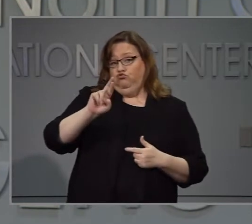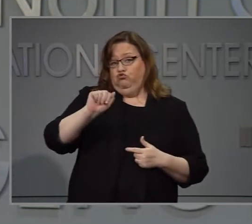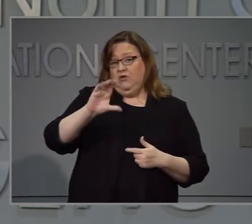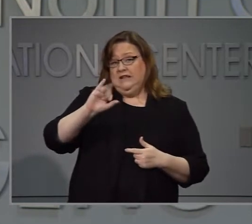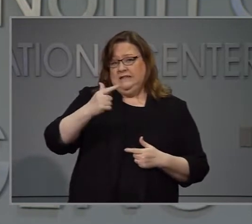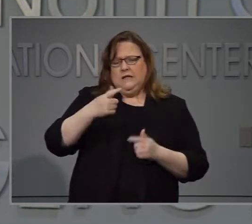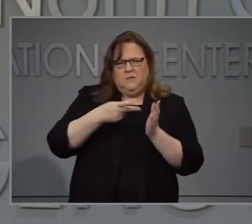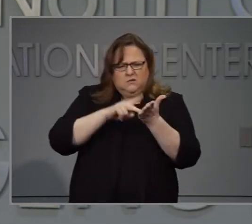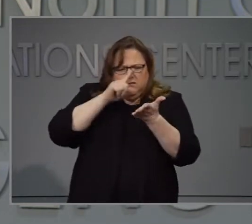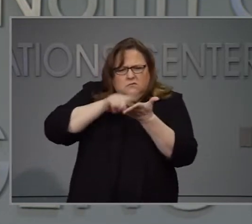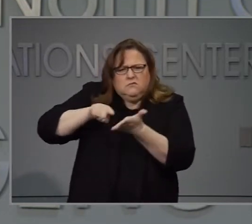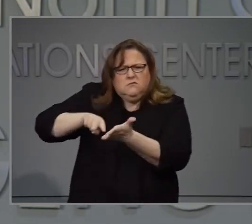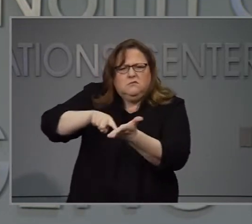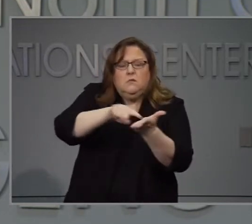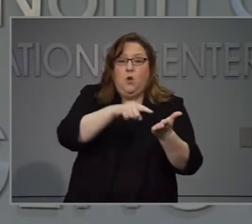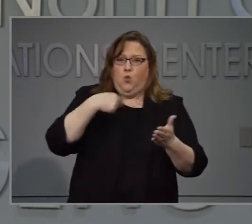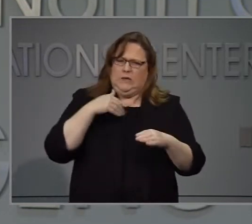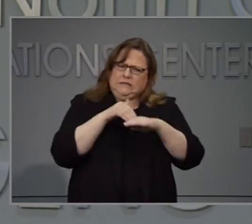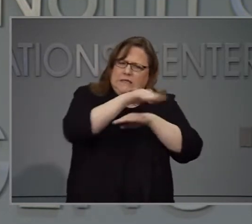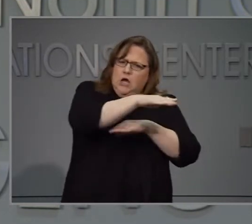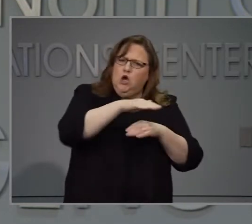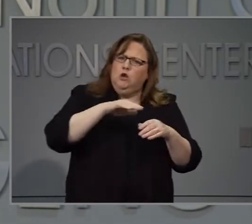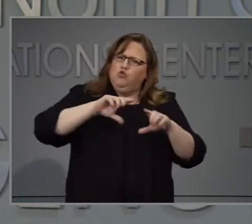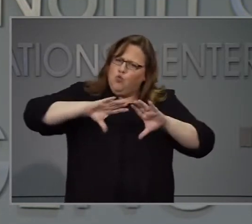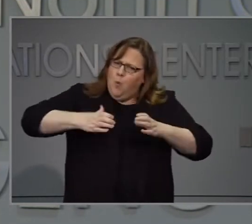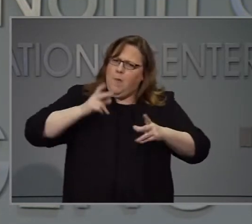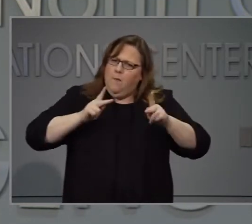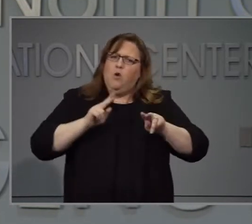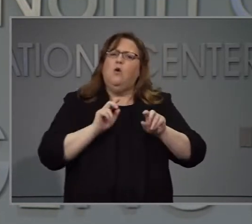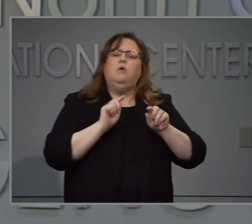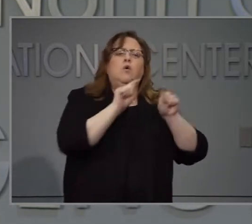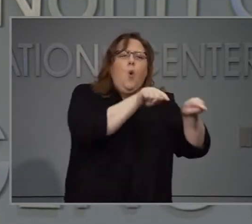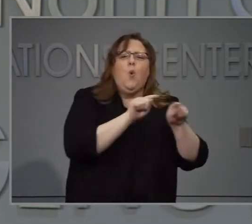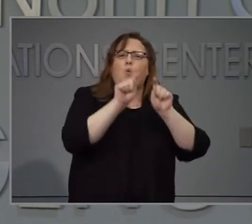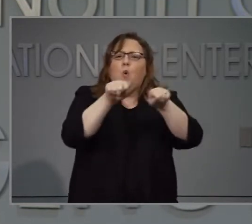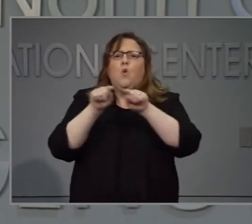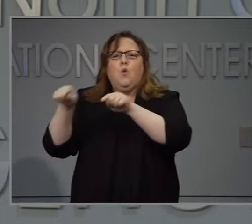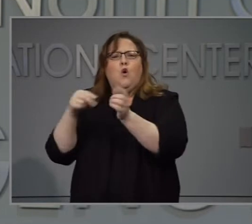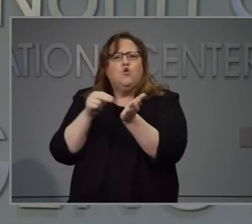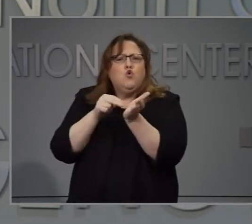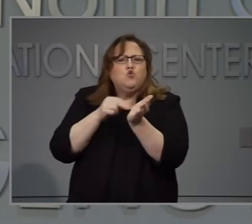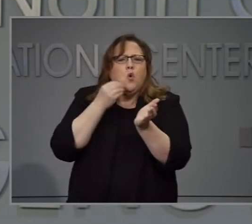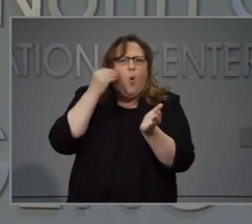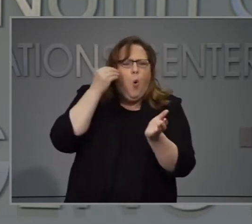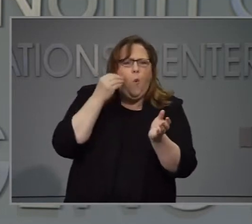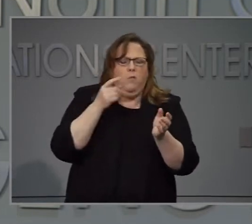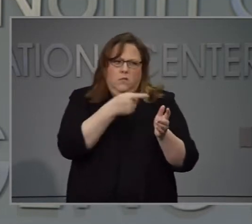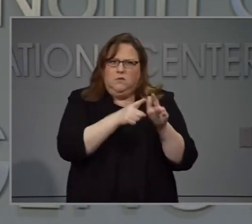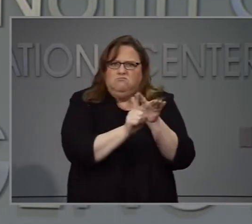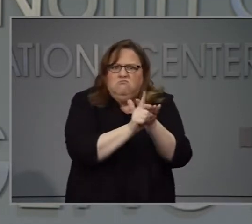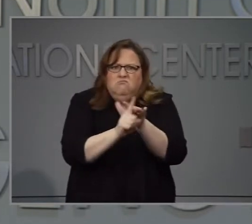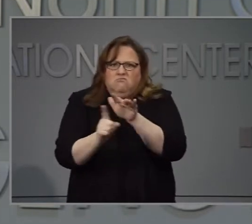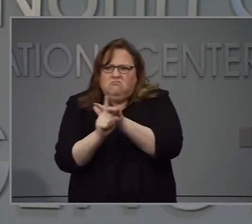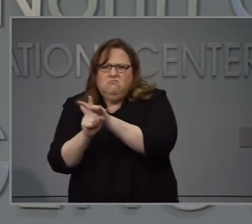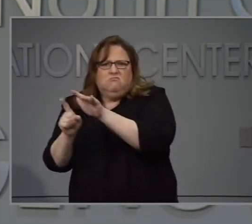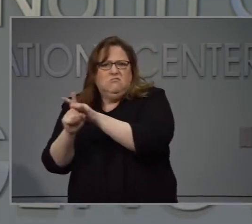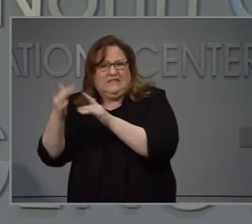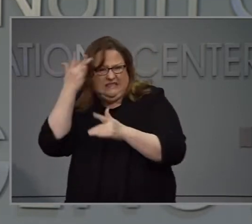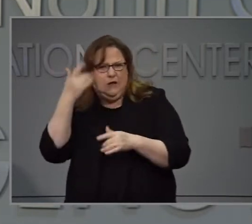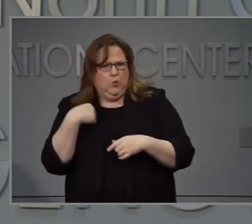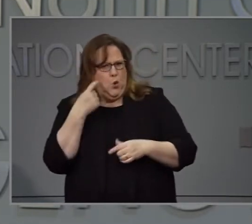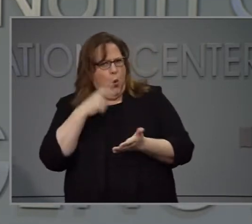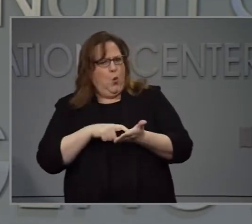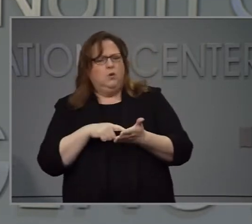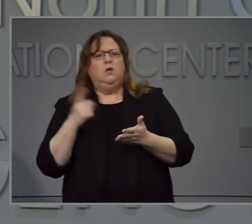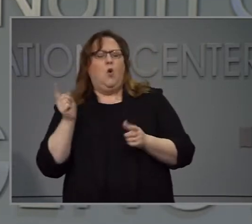grupos a esos puntos puntos de enfoque de brotes como los asilos para averiguar si el